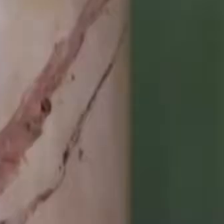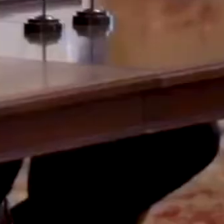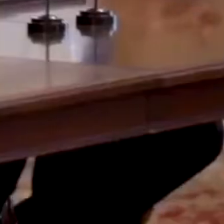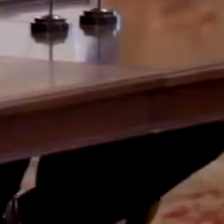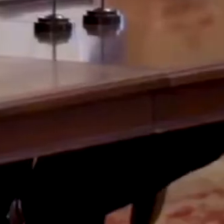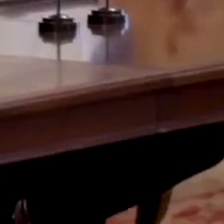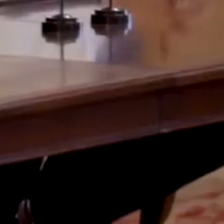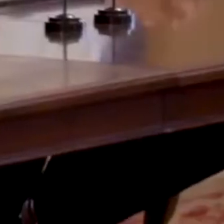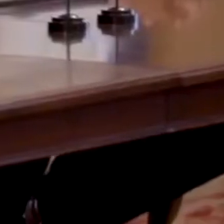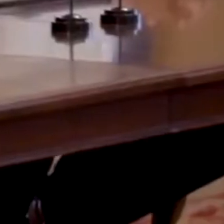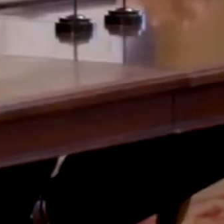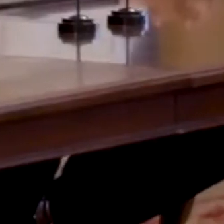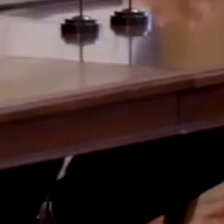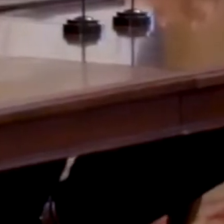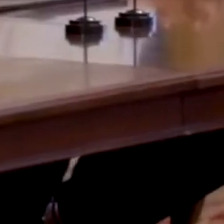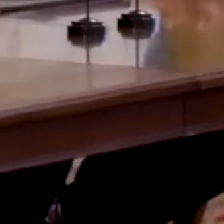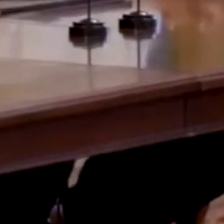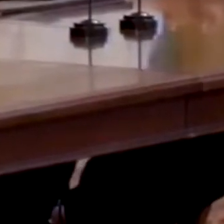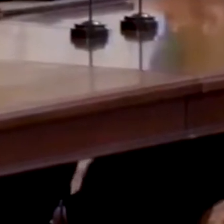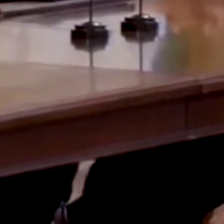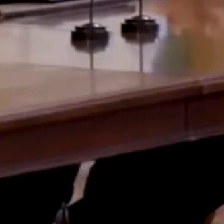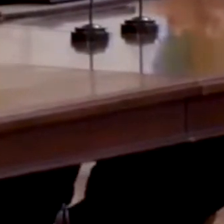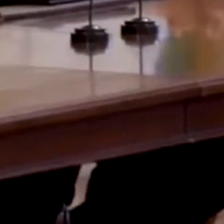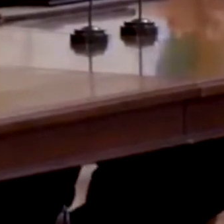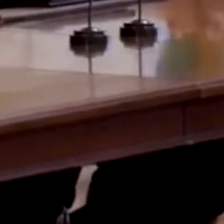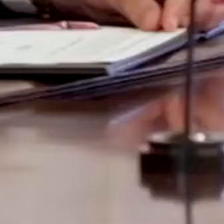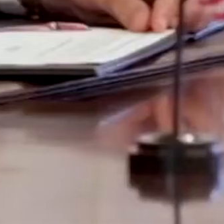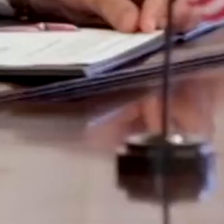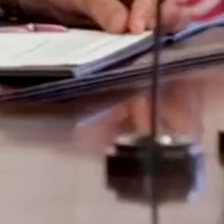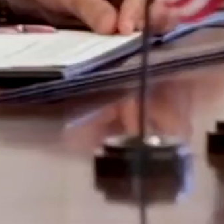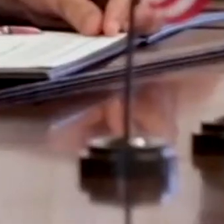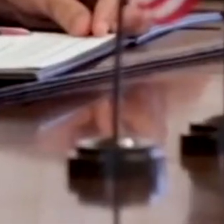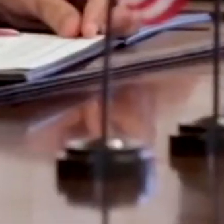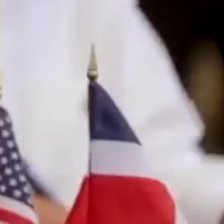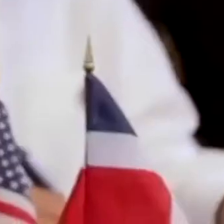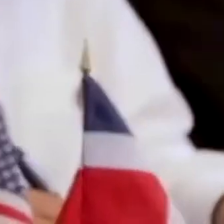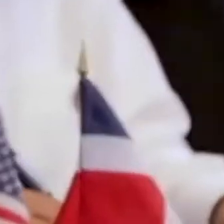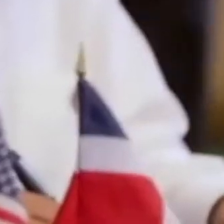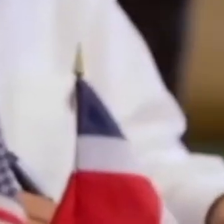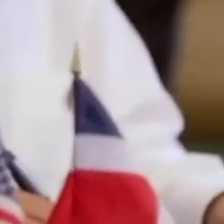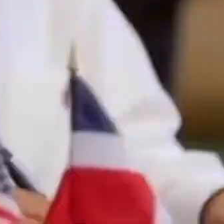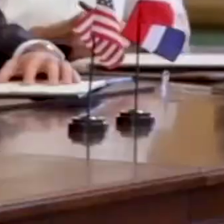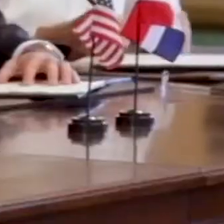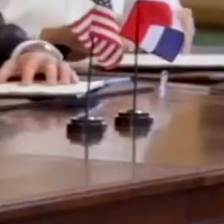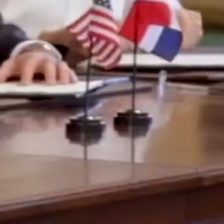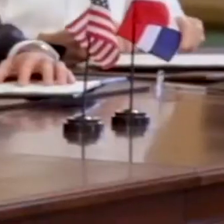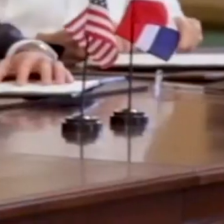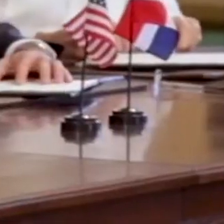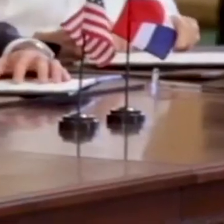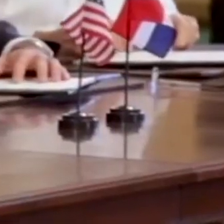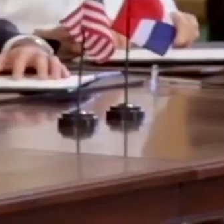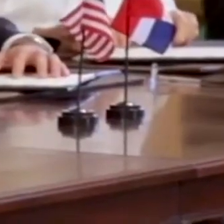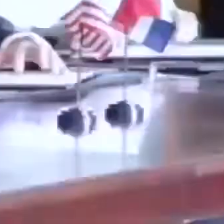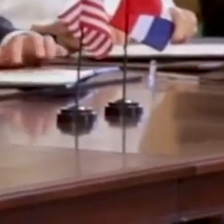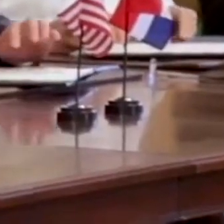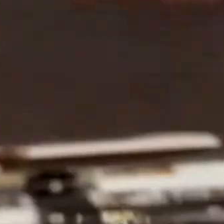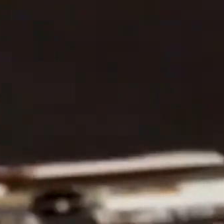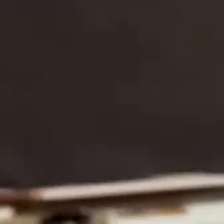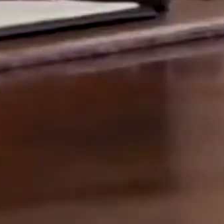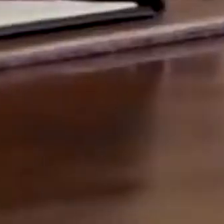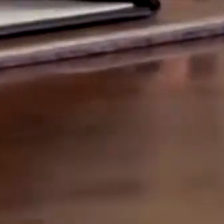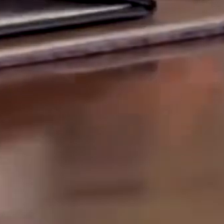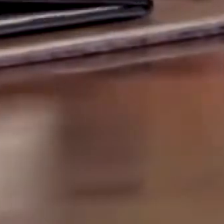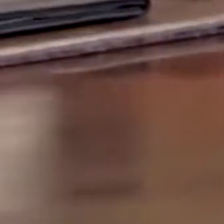energía turismo y proyectos de infraestructura el director ejecutivo de la corporación financiera de los